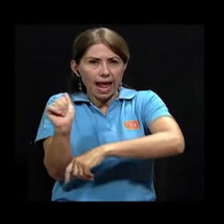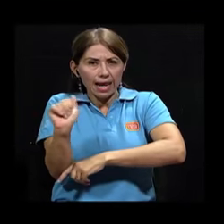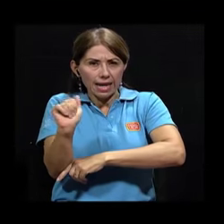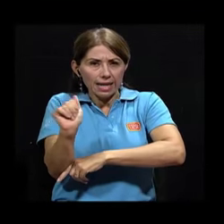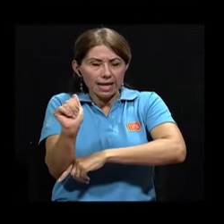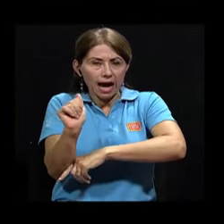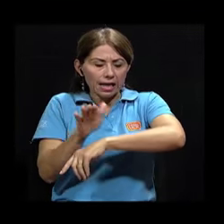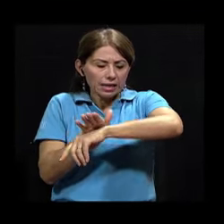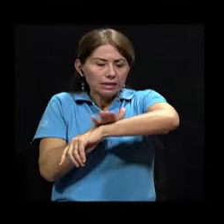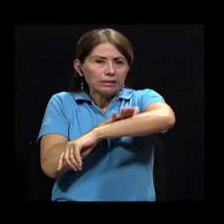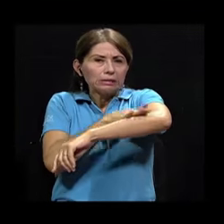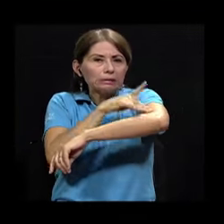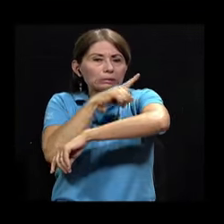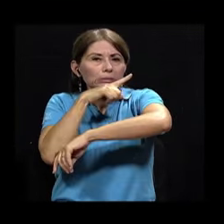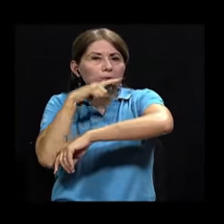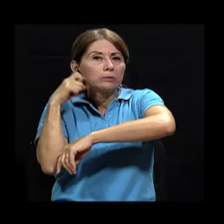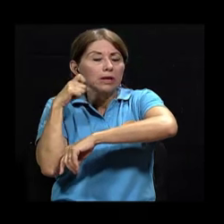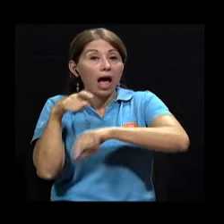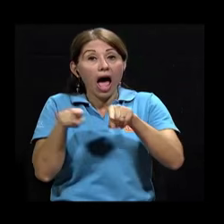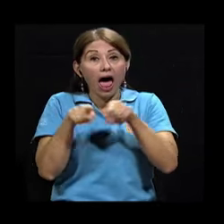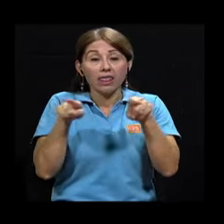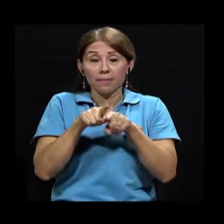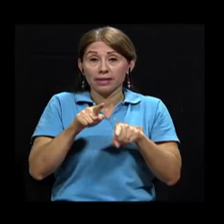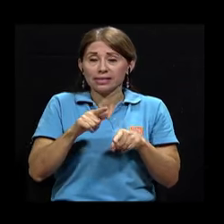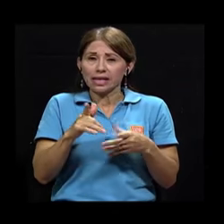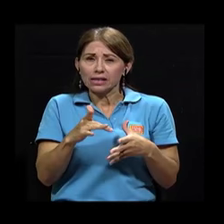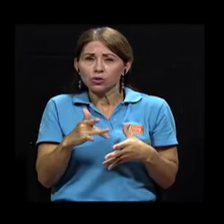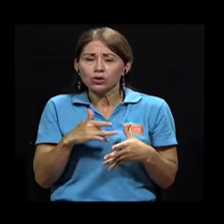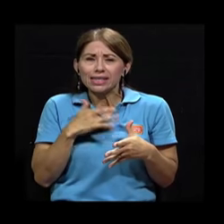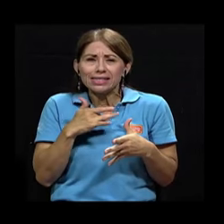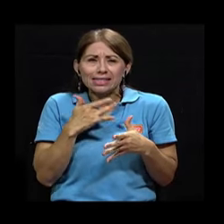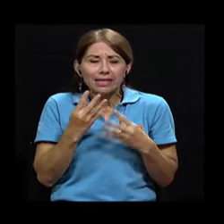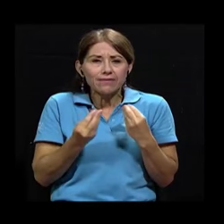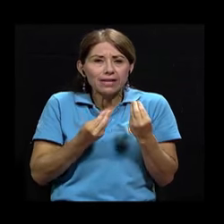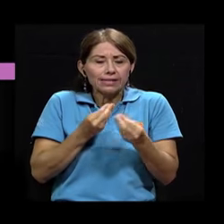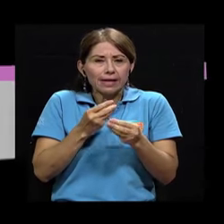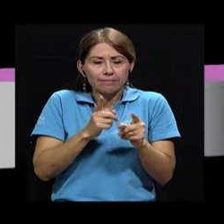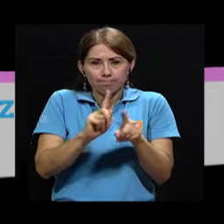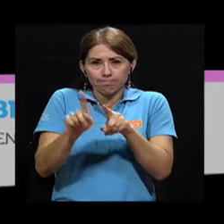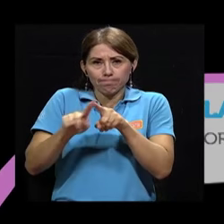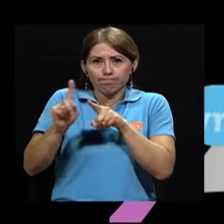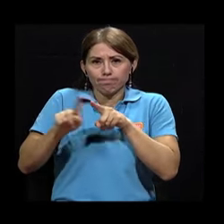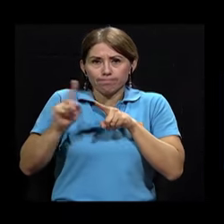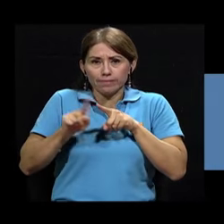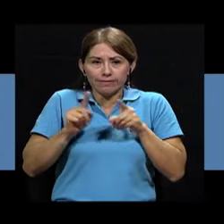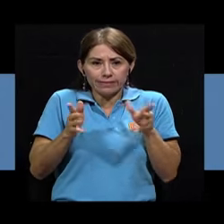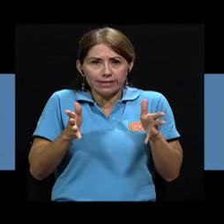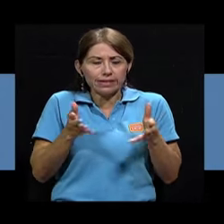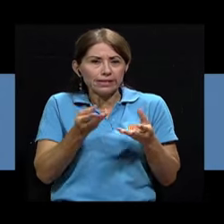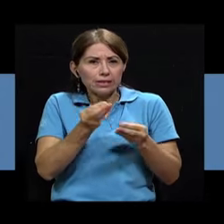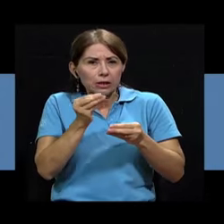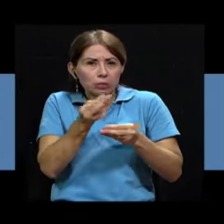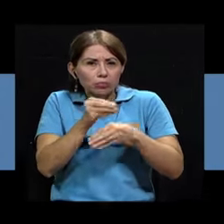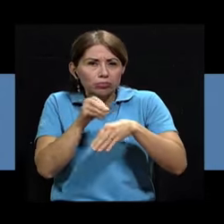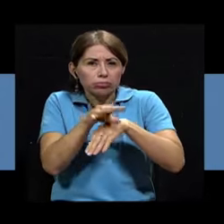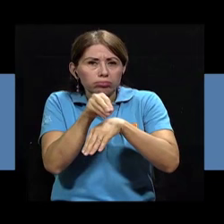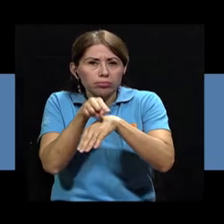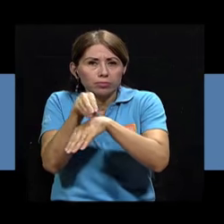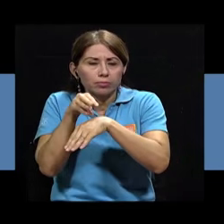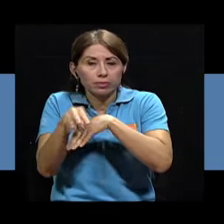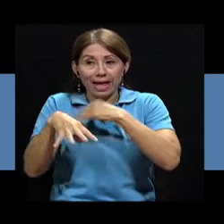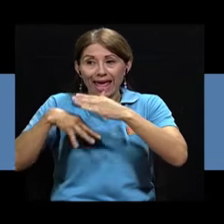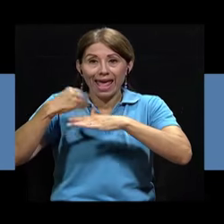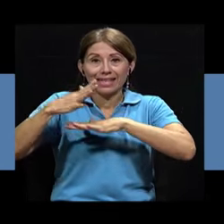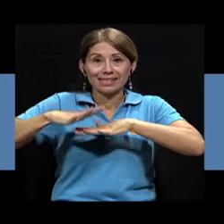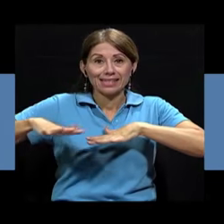de las personas con piel alérgica tienen su piel reseca. Además, es muy sensible a estímulos internos y externos. Es por eso